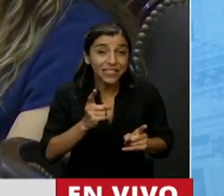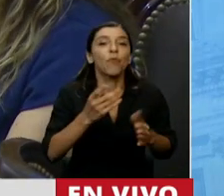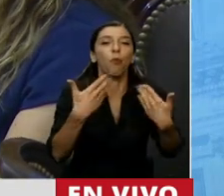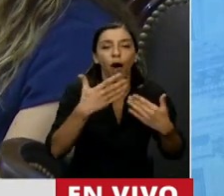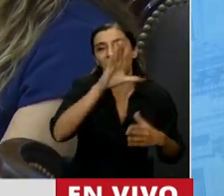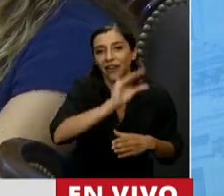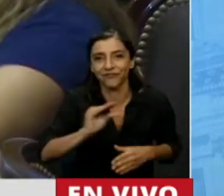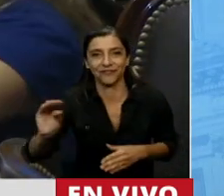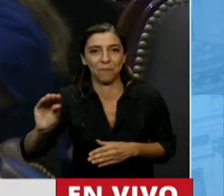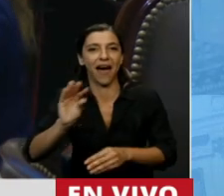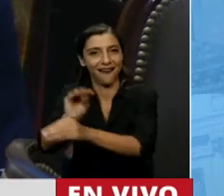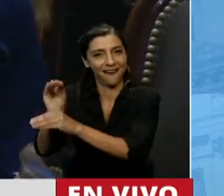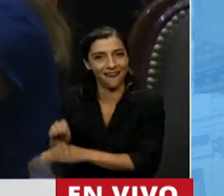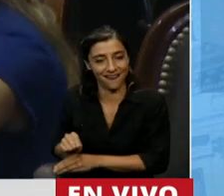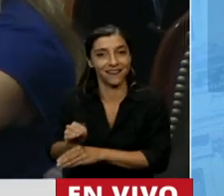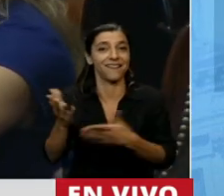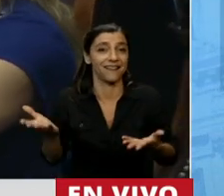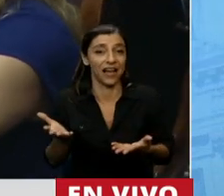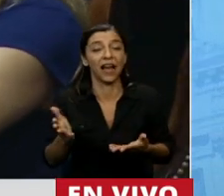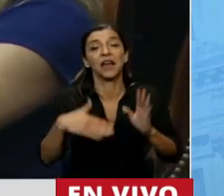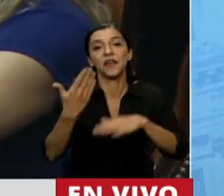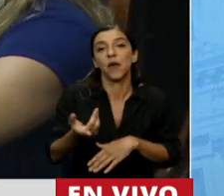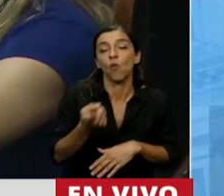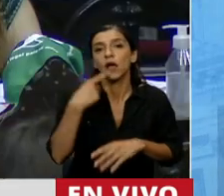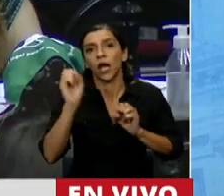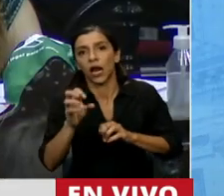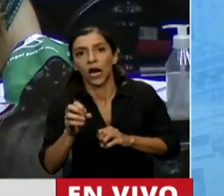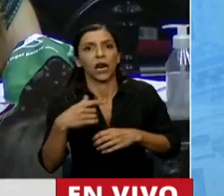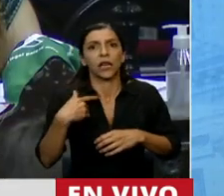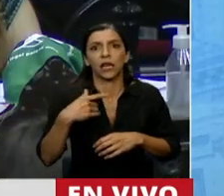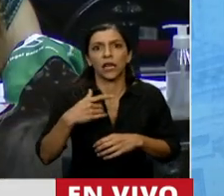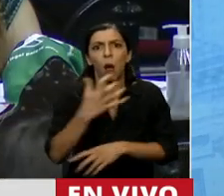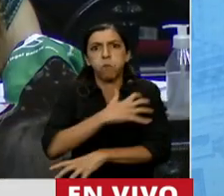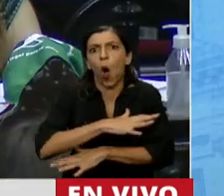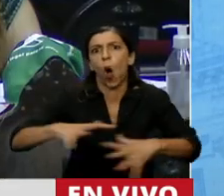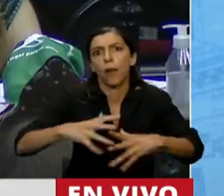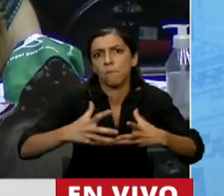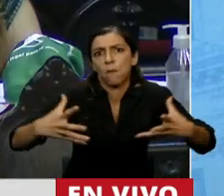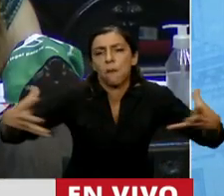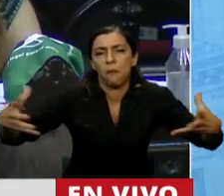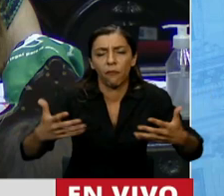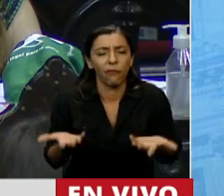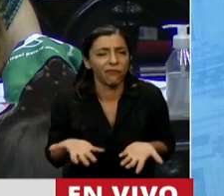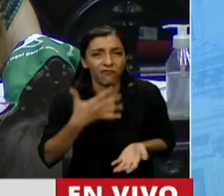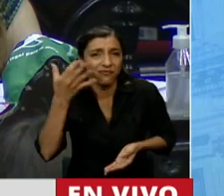esta, sino la pobreza, pero después no apoyan una sola política redistributiva.